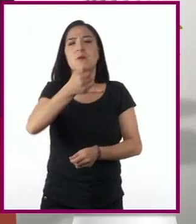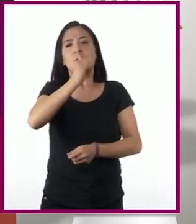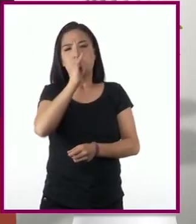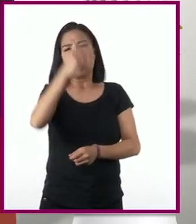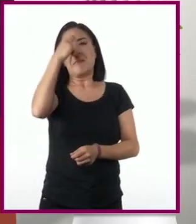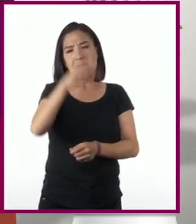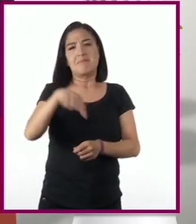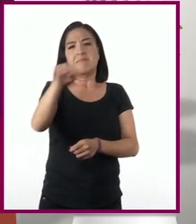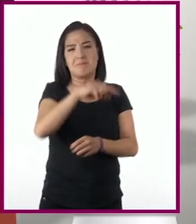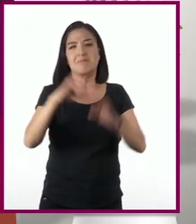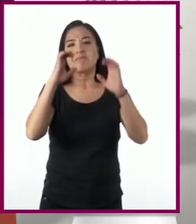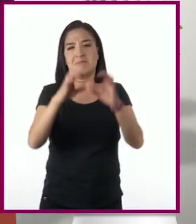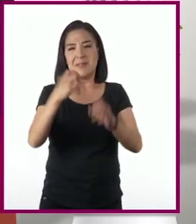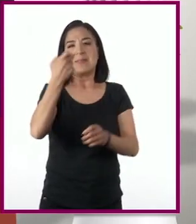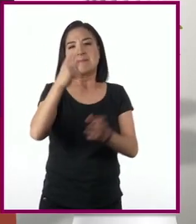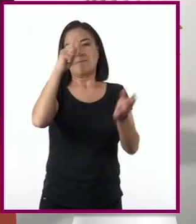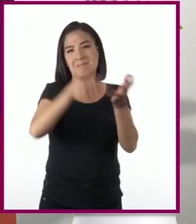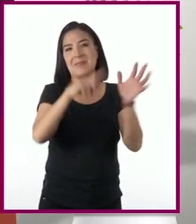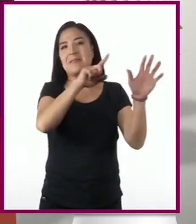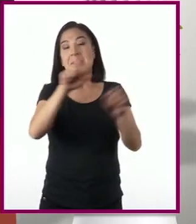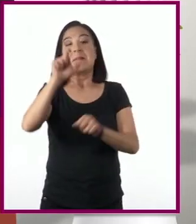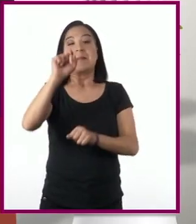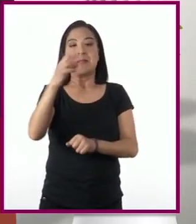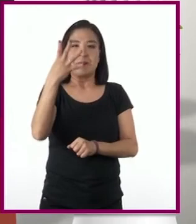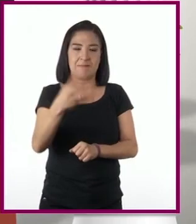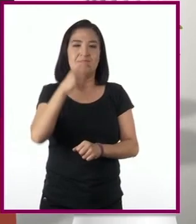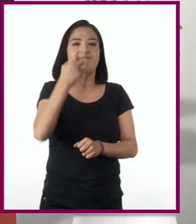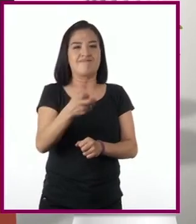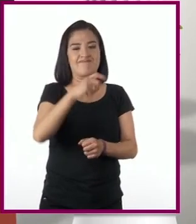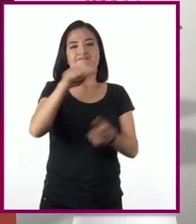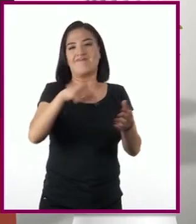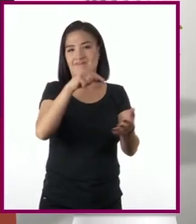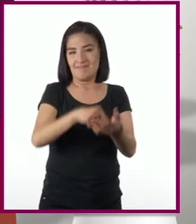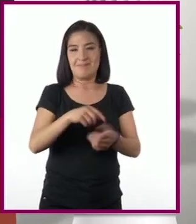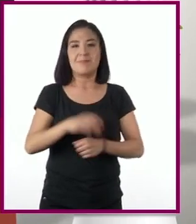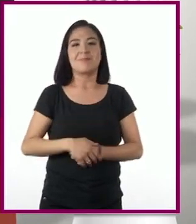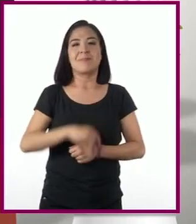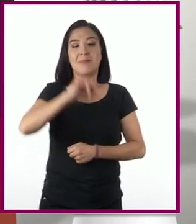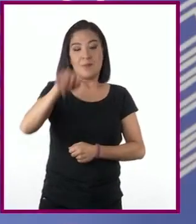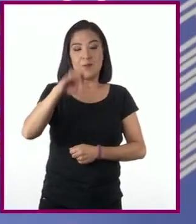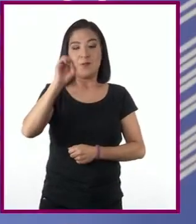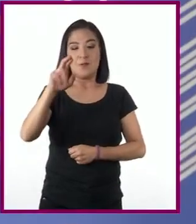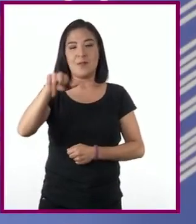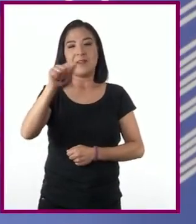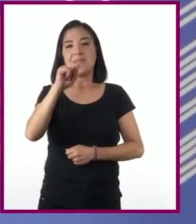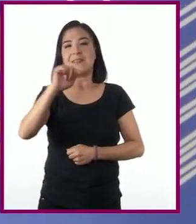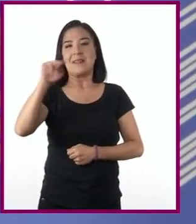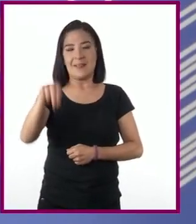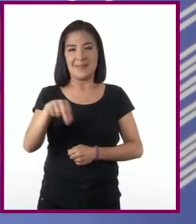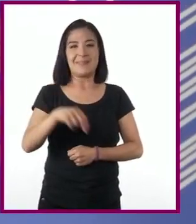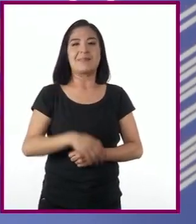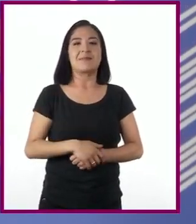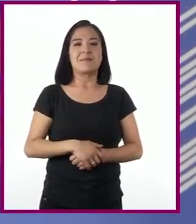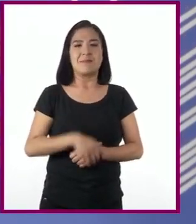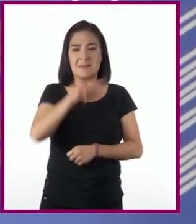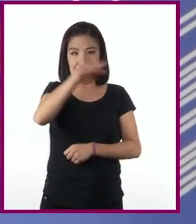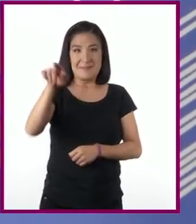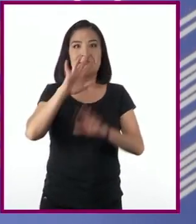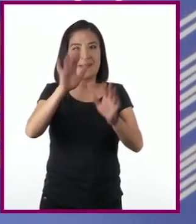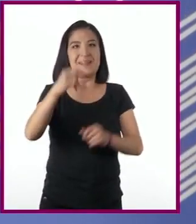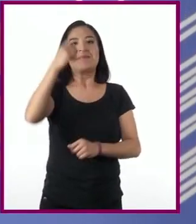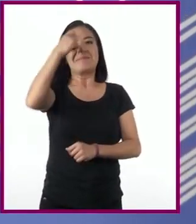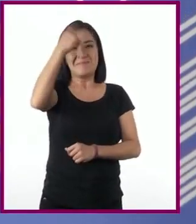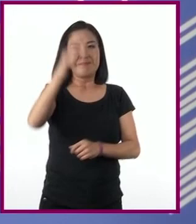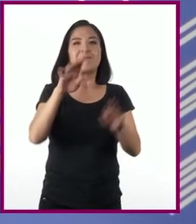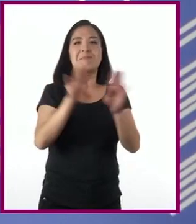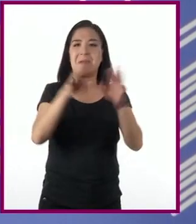el mantenimiento de 1724 de nuestros súbditos. Jonathan Swift. ¿Verdad que ya se les ocurrieron innumerables